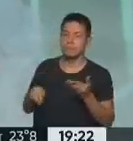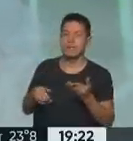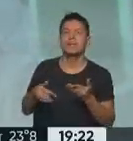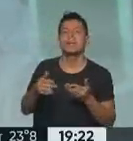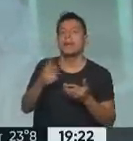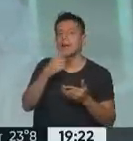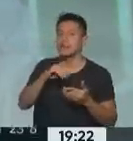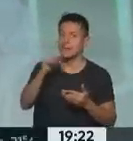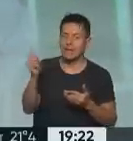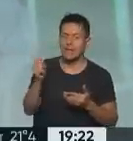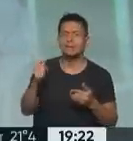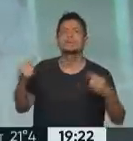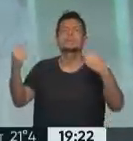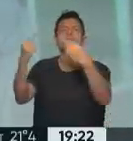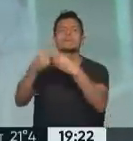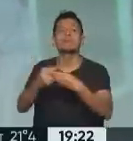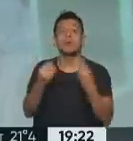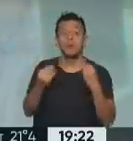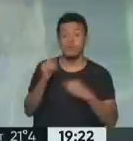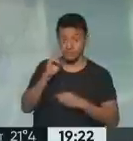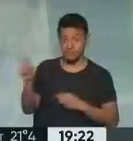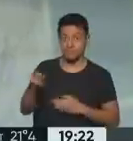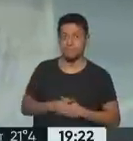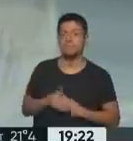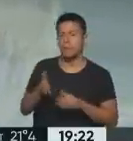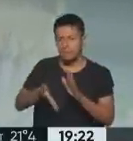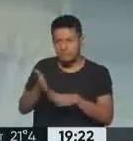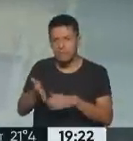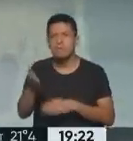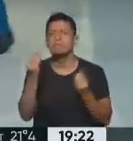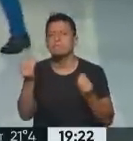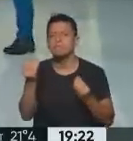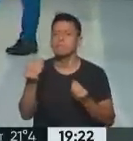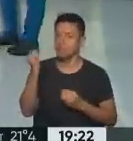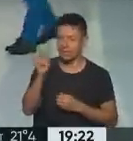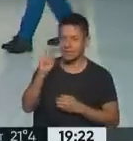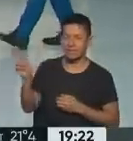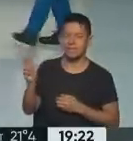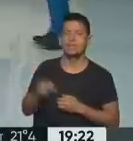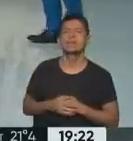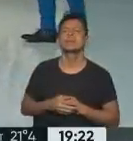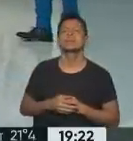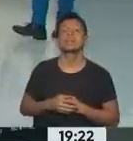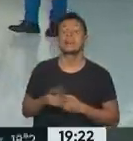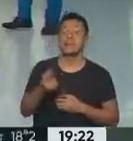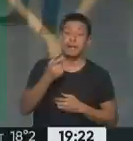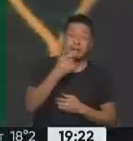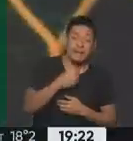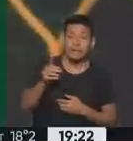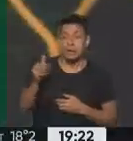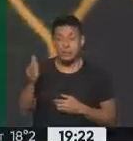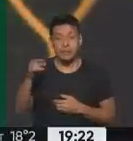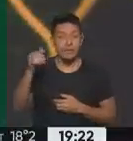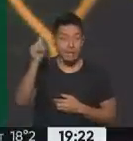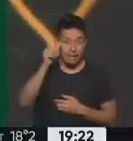zona. Pero totalmente. Vamos a ver los cruces, porque lo que interesa, bueno, ahora es lo que viene. Bien, esto es lo más importante, porque vamos a tener Racing Aldo Civi de Mar del